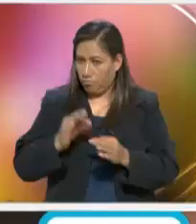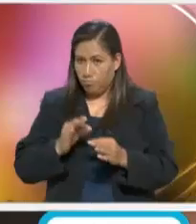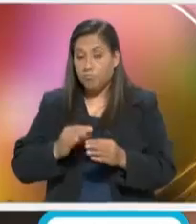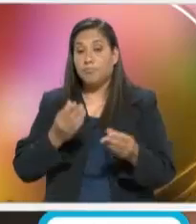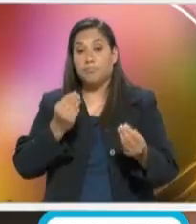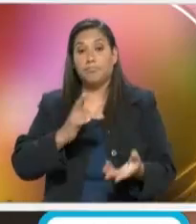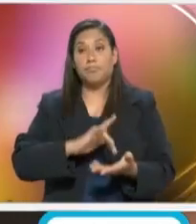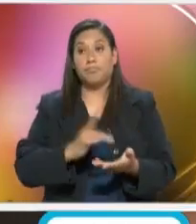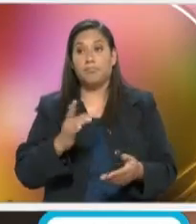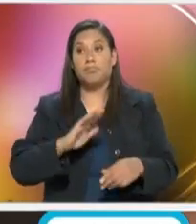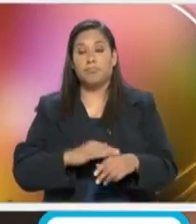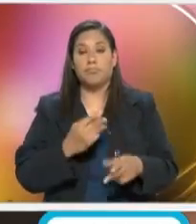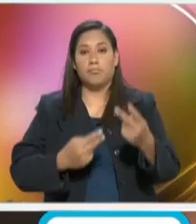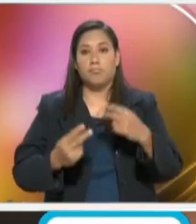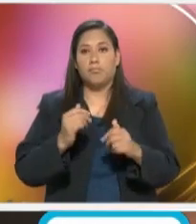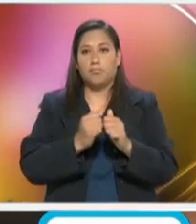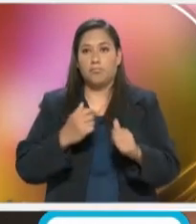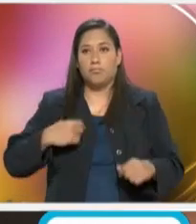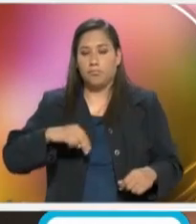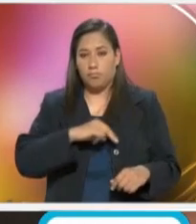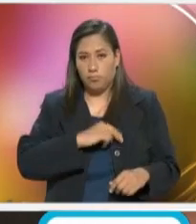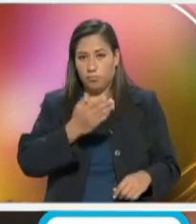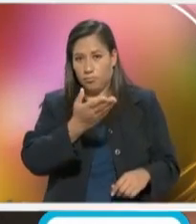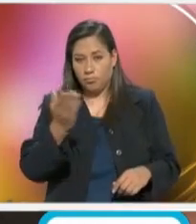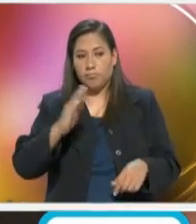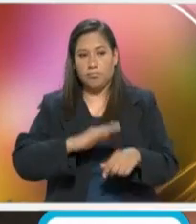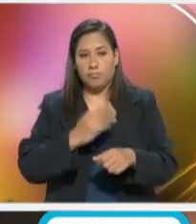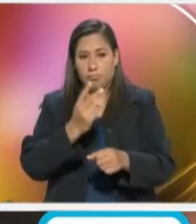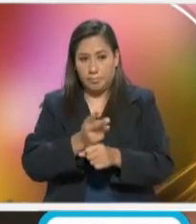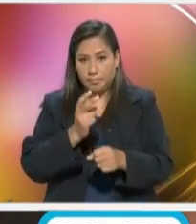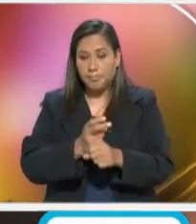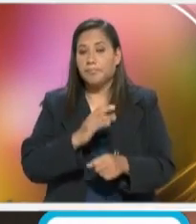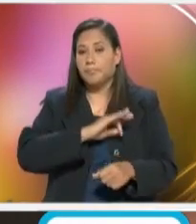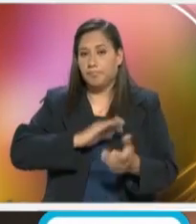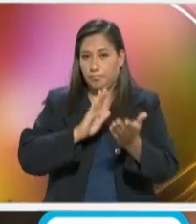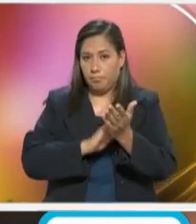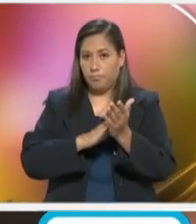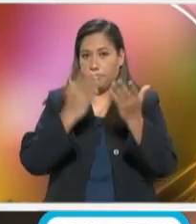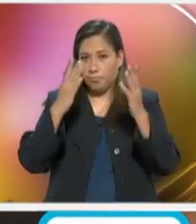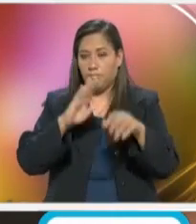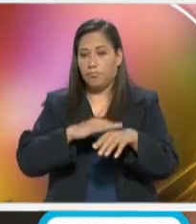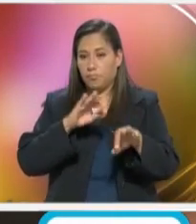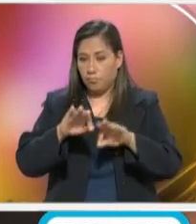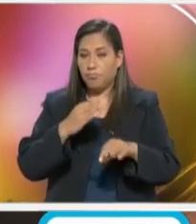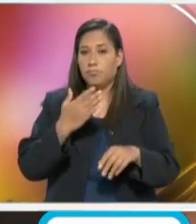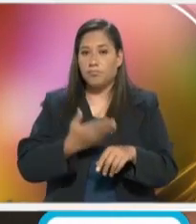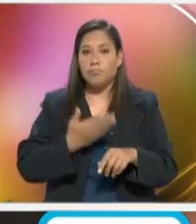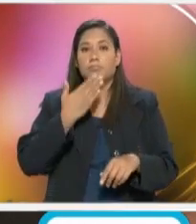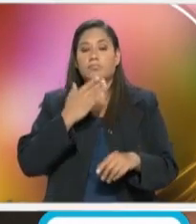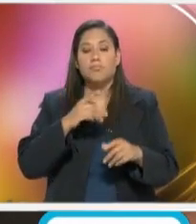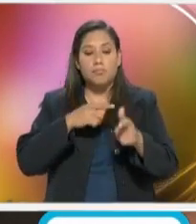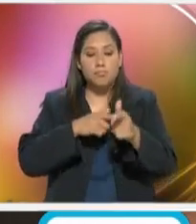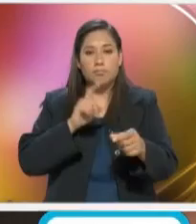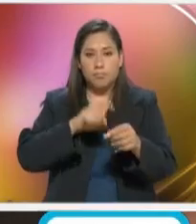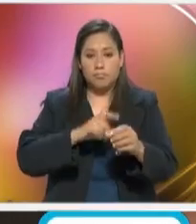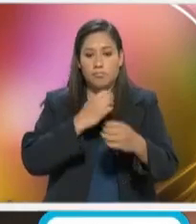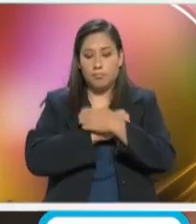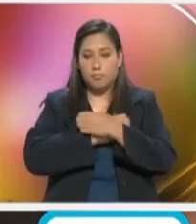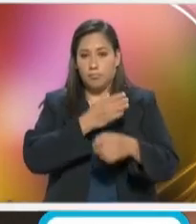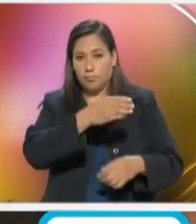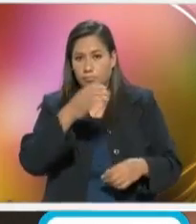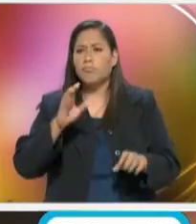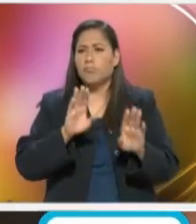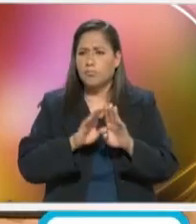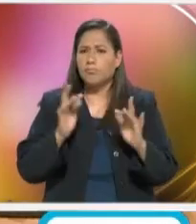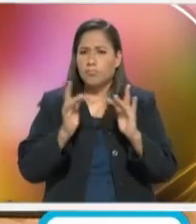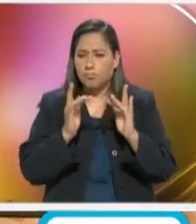Pues muchísimas gracias por haber estado con nosotros. Muchas gracias. a ustedes por la invitación. Felicidades por Sí. esta labor tan importante Oiga, que y están síganos en realizando. Educampo. Por Así supuesto, es. cuéntame, ¿cómo Las redes nos